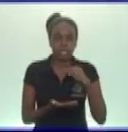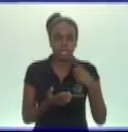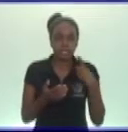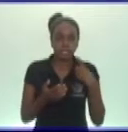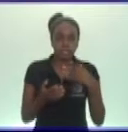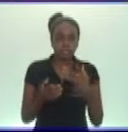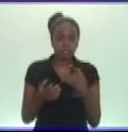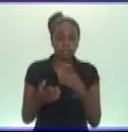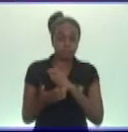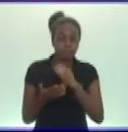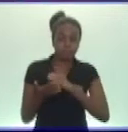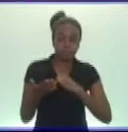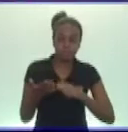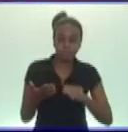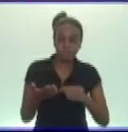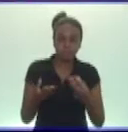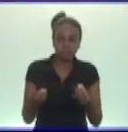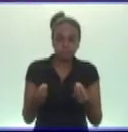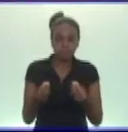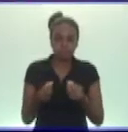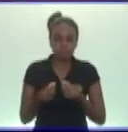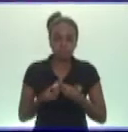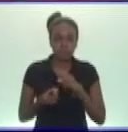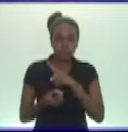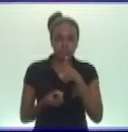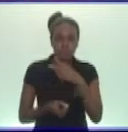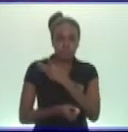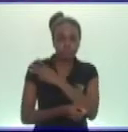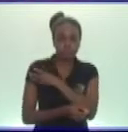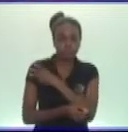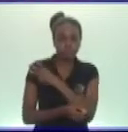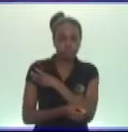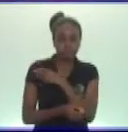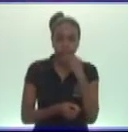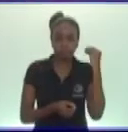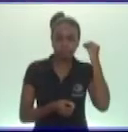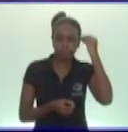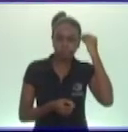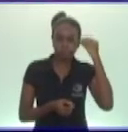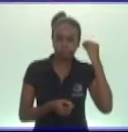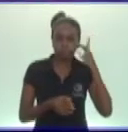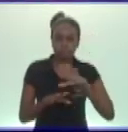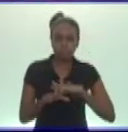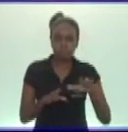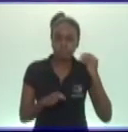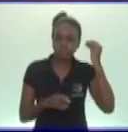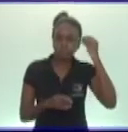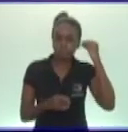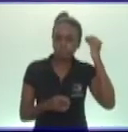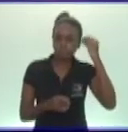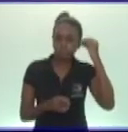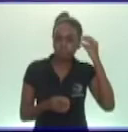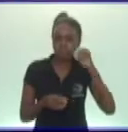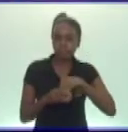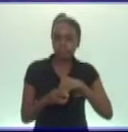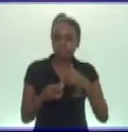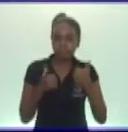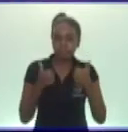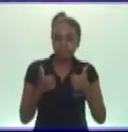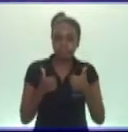nuestros días y que ustedes como estudiantes de preuniversitario la han analizado, es decir, han entrado en su estudio.